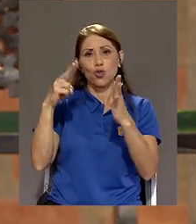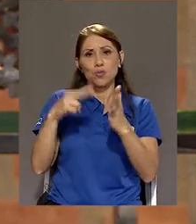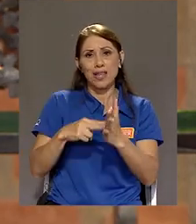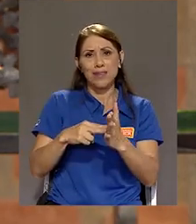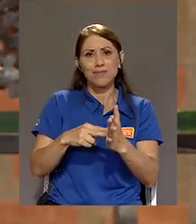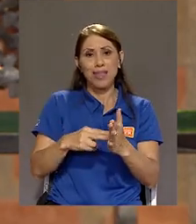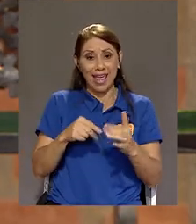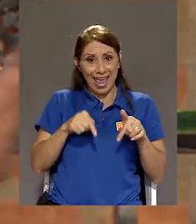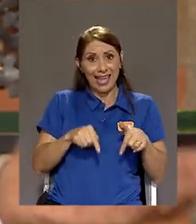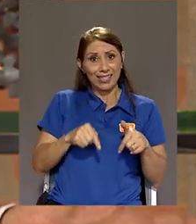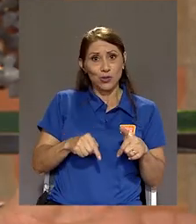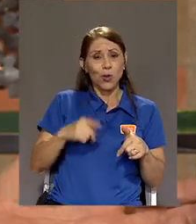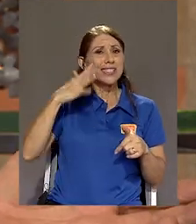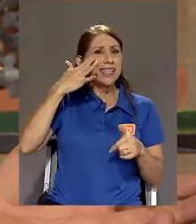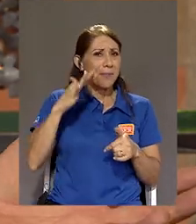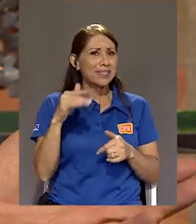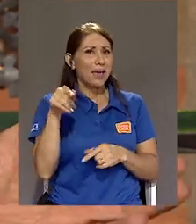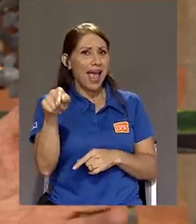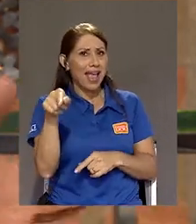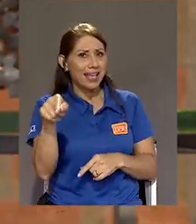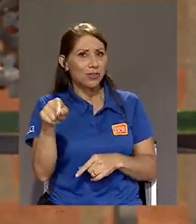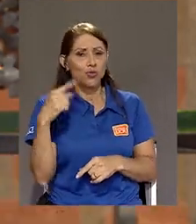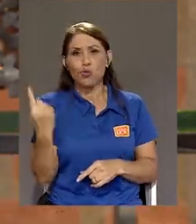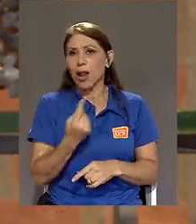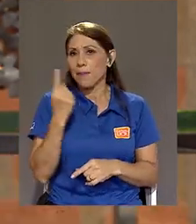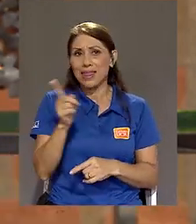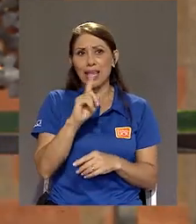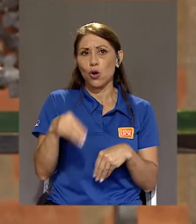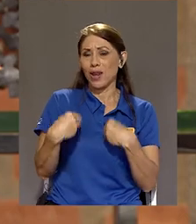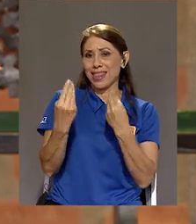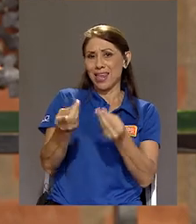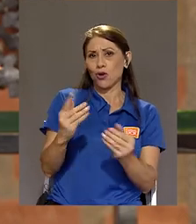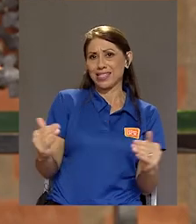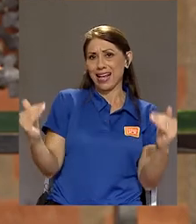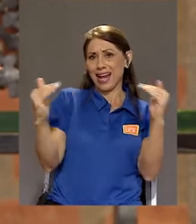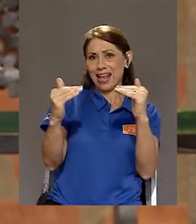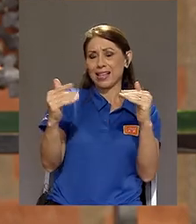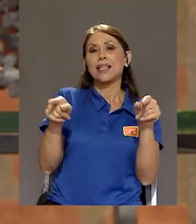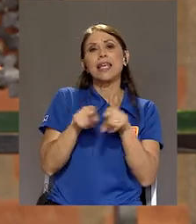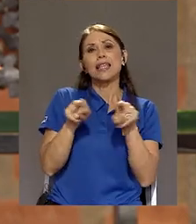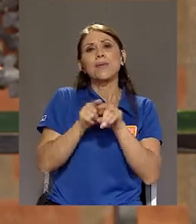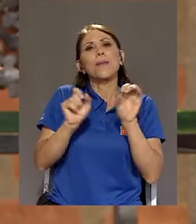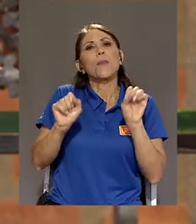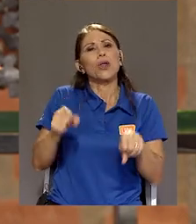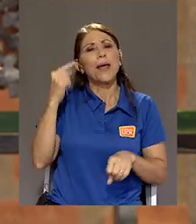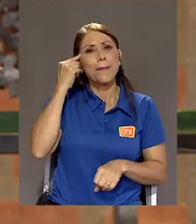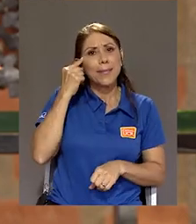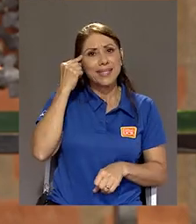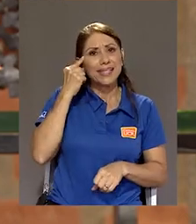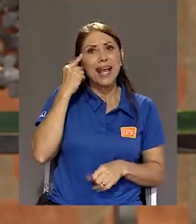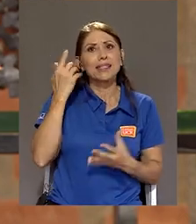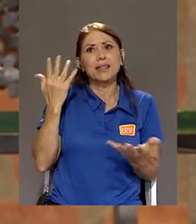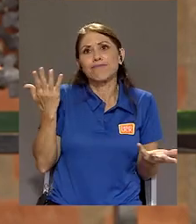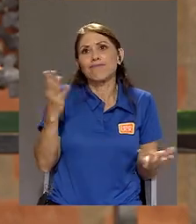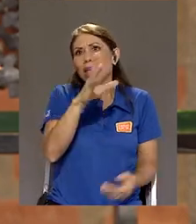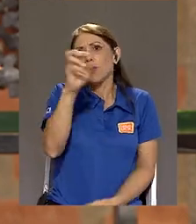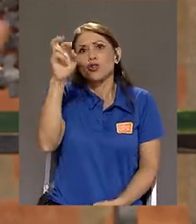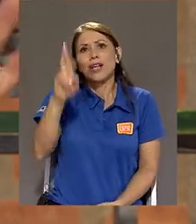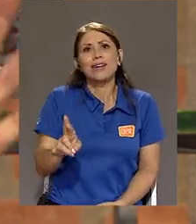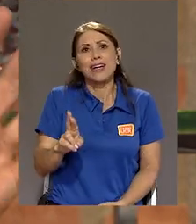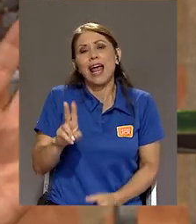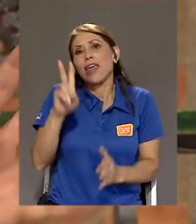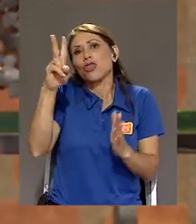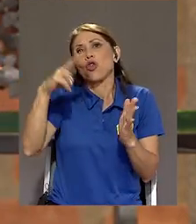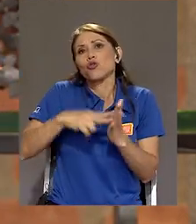esto a eso, solo que no le dieron ese carácter. Uh-huh. Y que también podría pensarse en Costa Rica 2050,